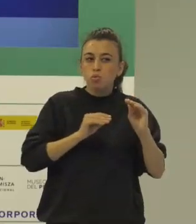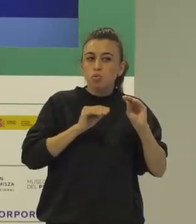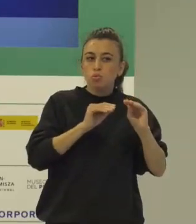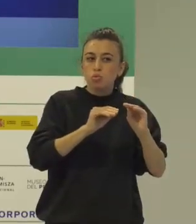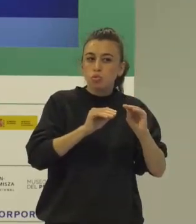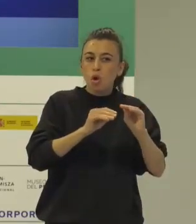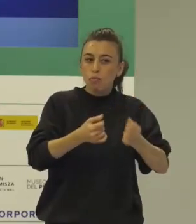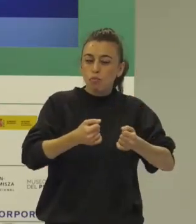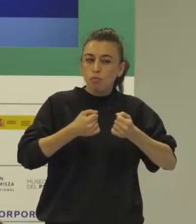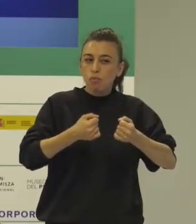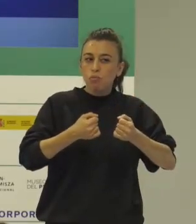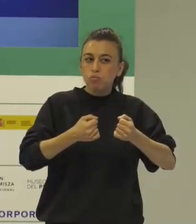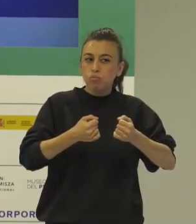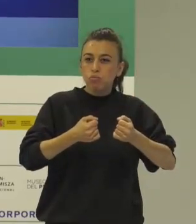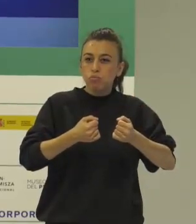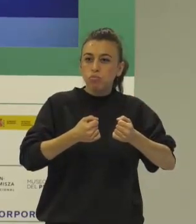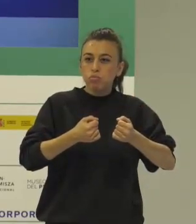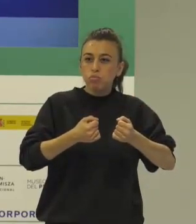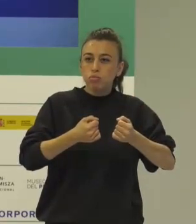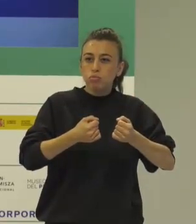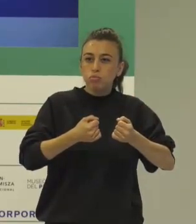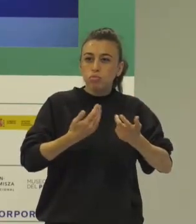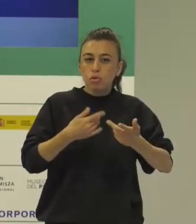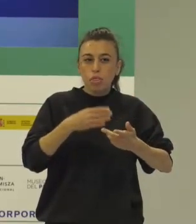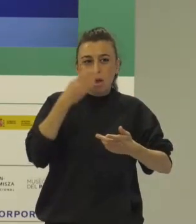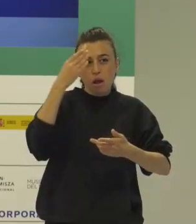fuerte. El ánimo de acaparar a Cuba,